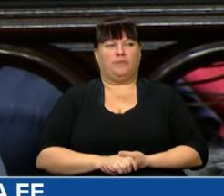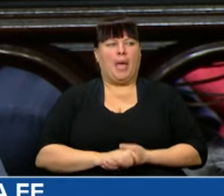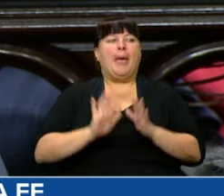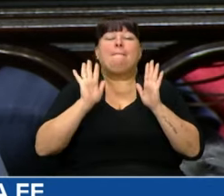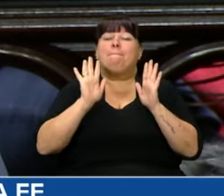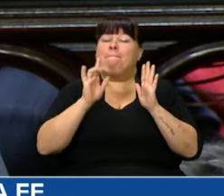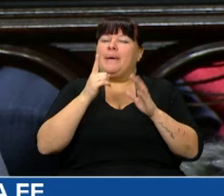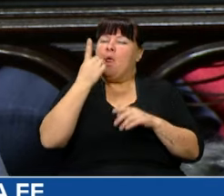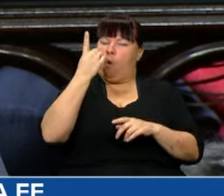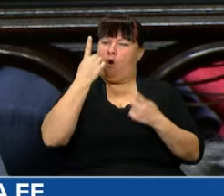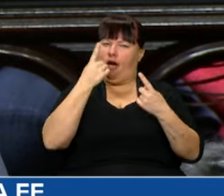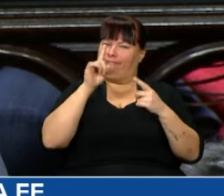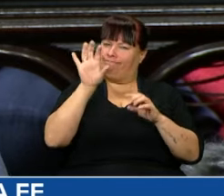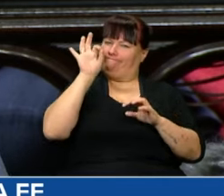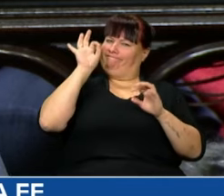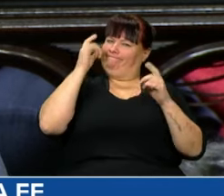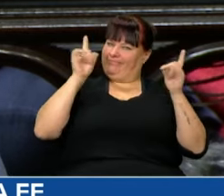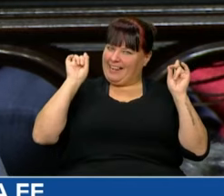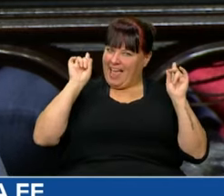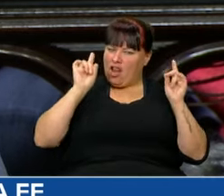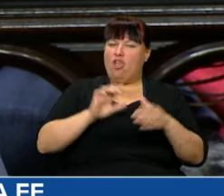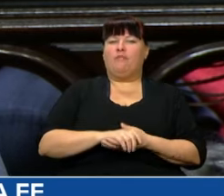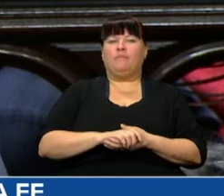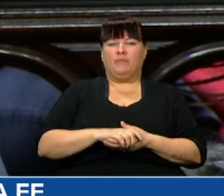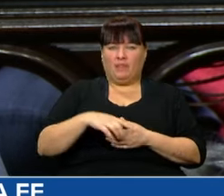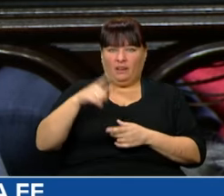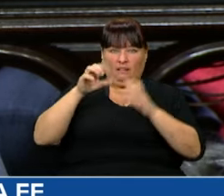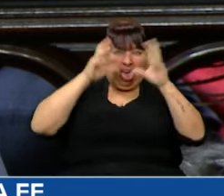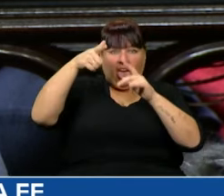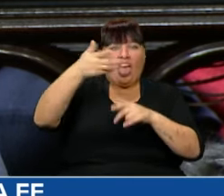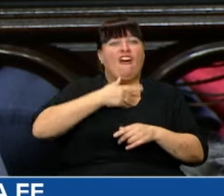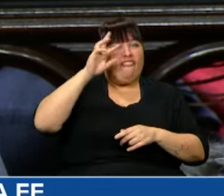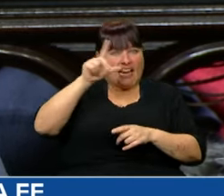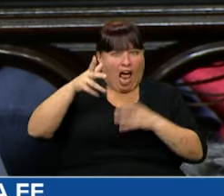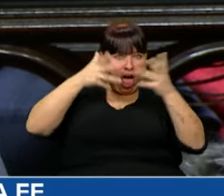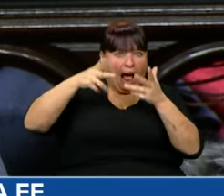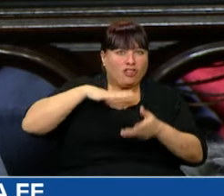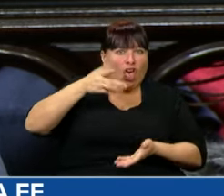pero una de las cosas que más me llamó la atención, ¿va a seguir haciendo señas el diputado Ferraro?